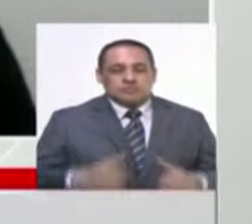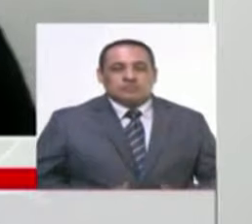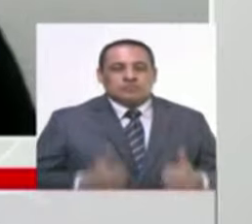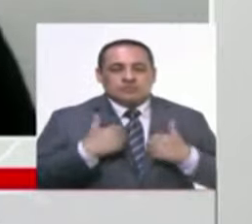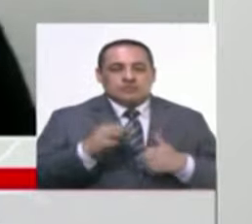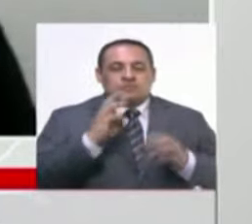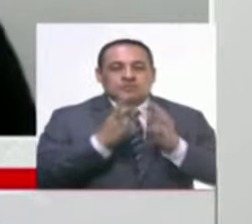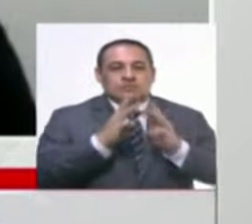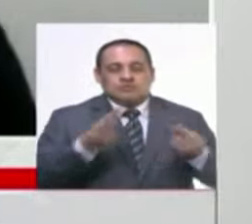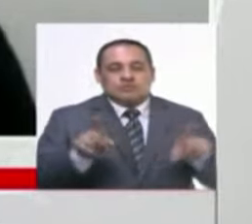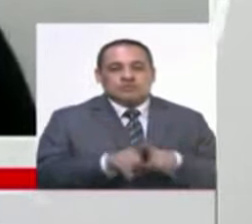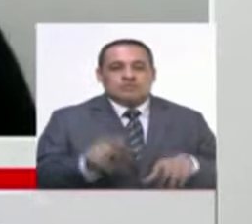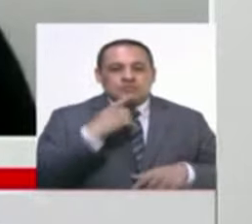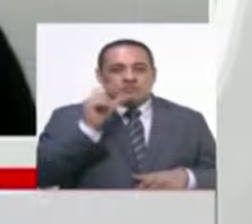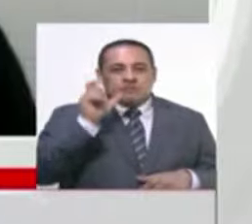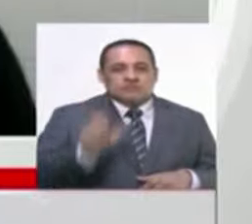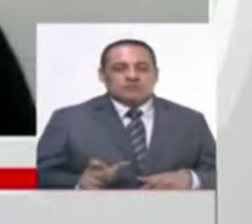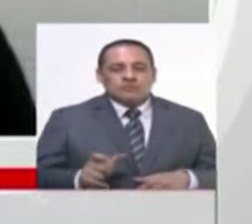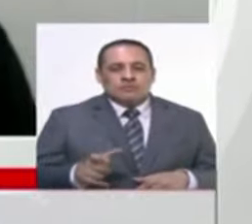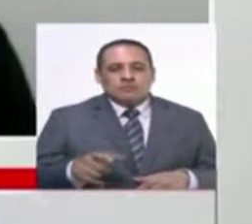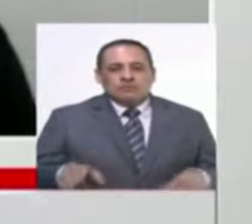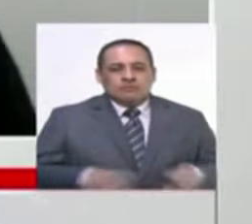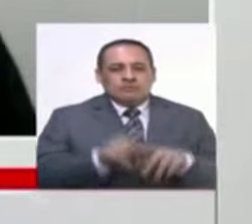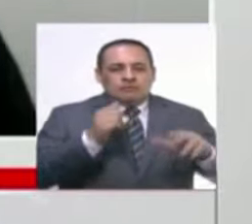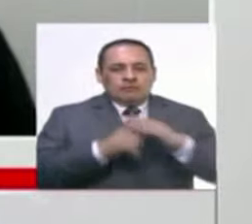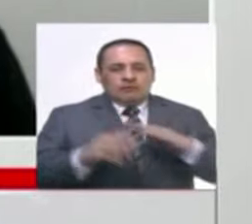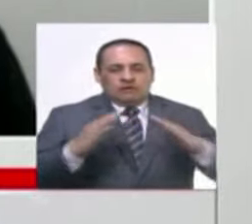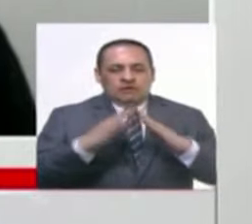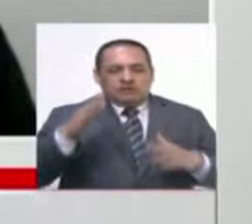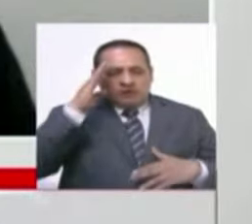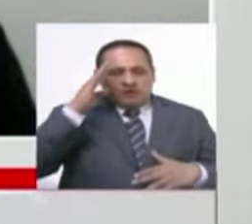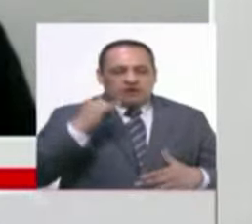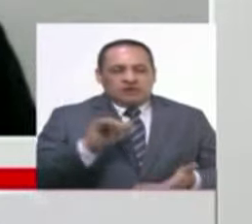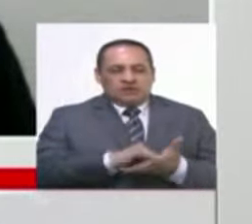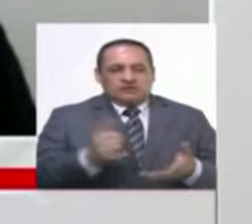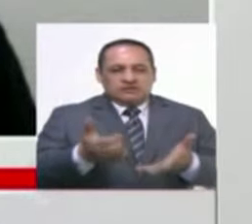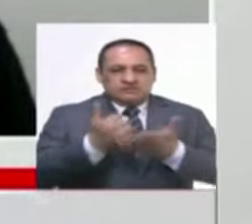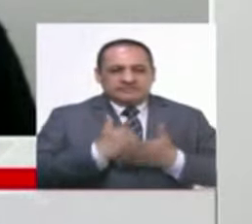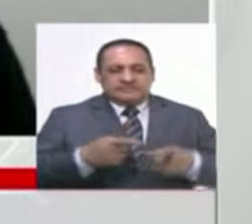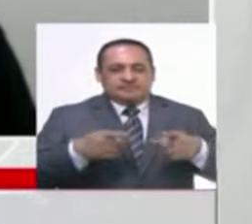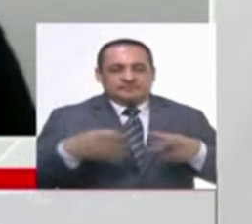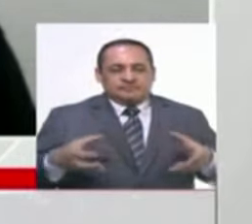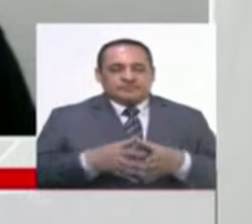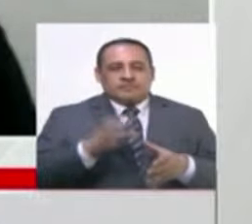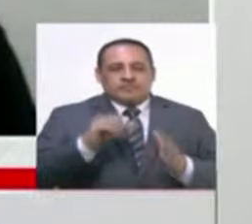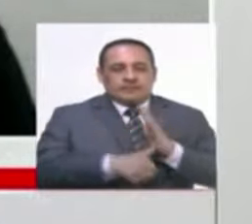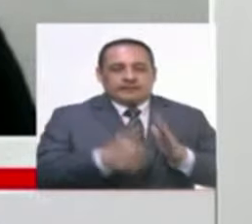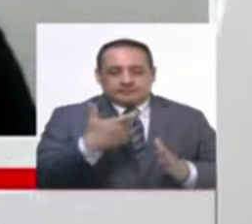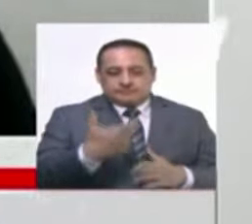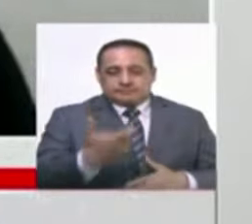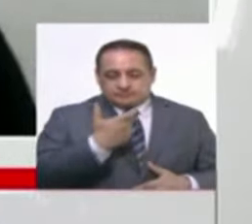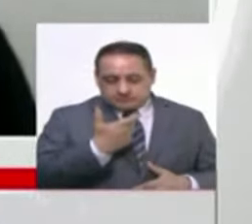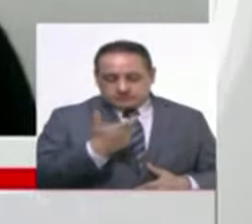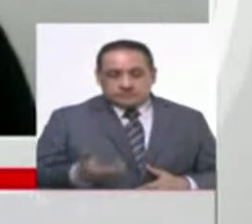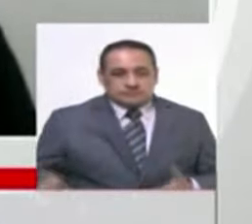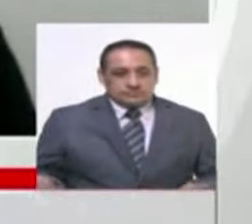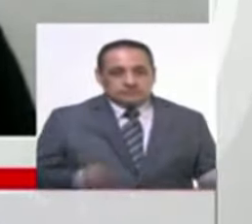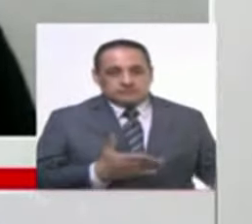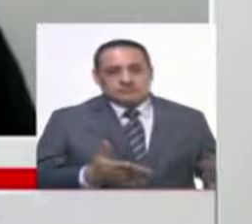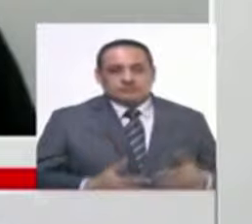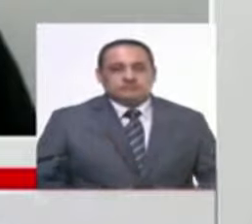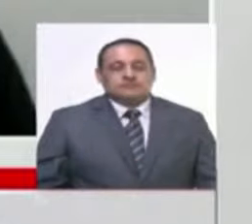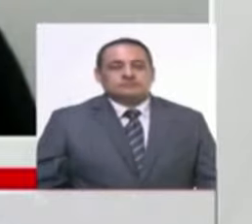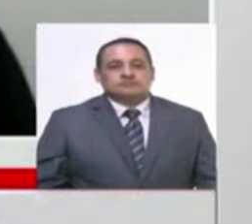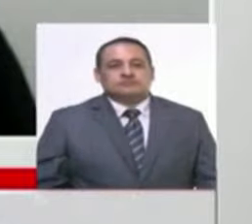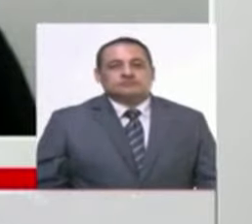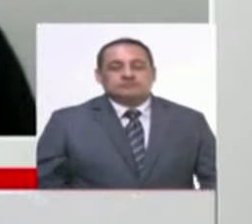WhatsApp a una persona dentro del Palacio de Gobierno para que a través de nuestros DNIs nos deje ingresar. Salimos